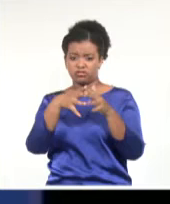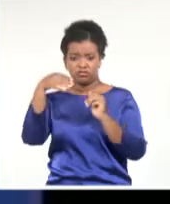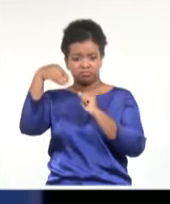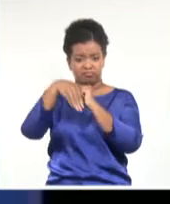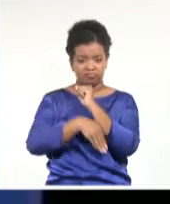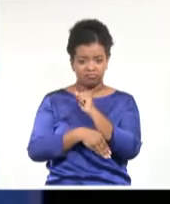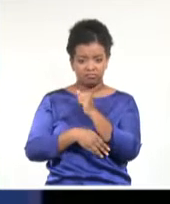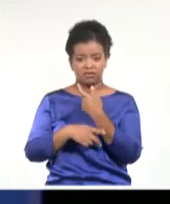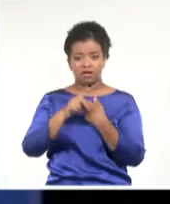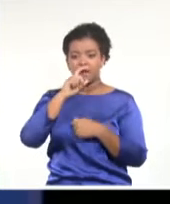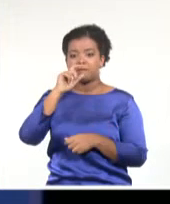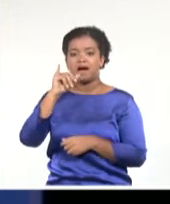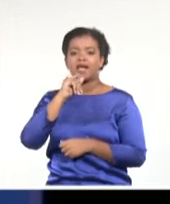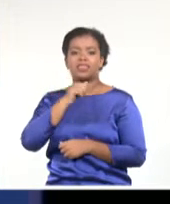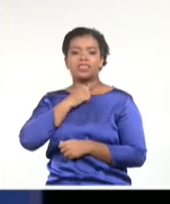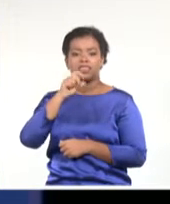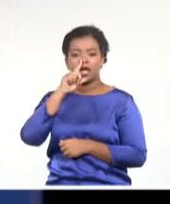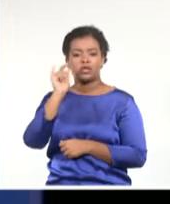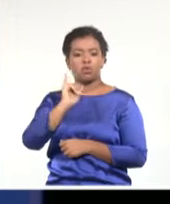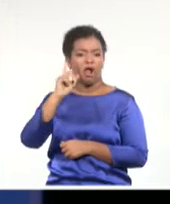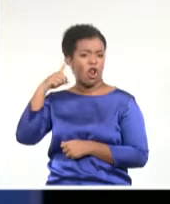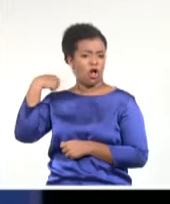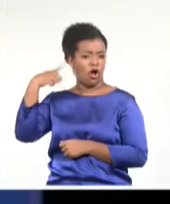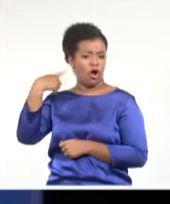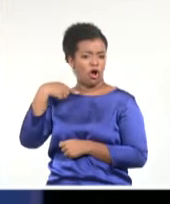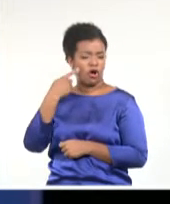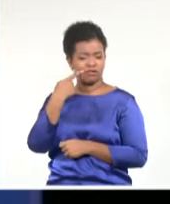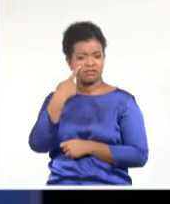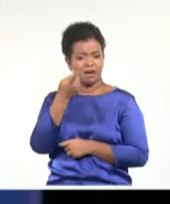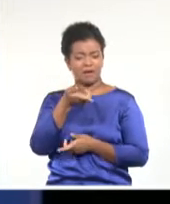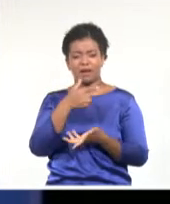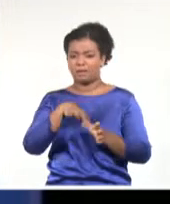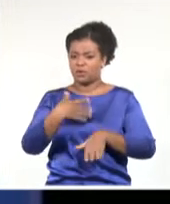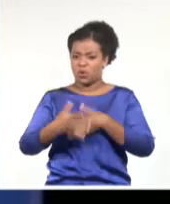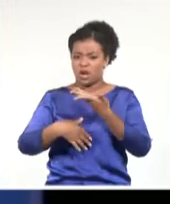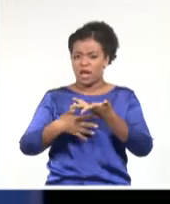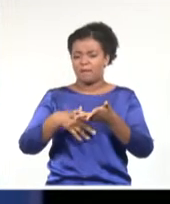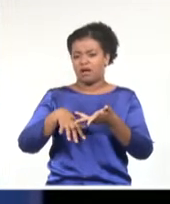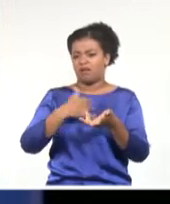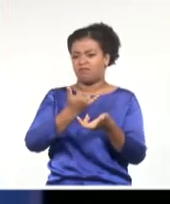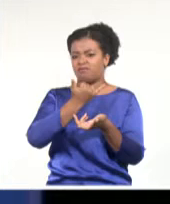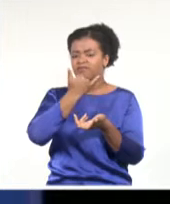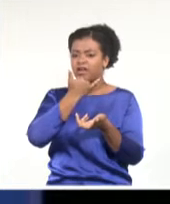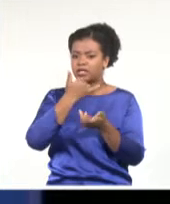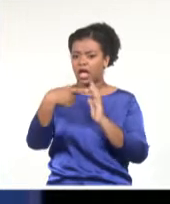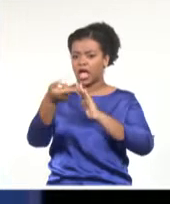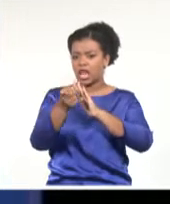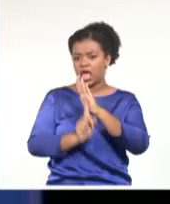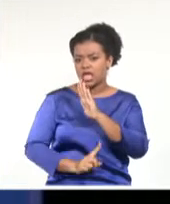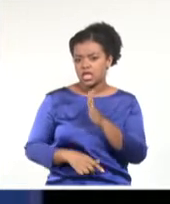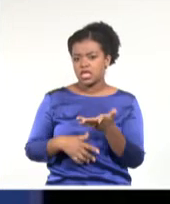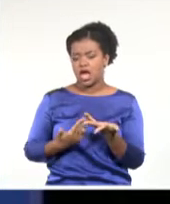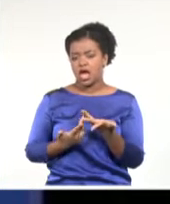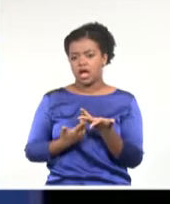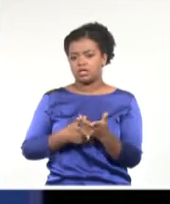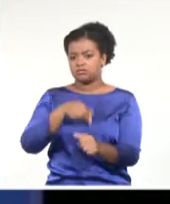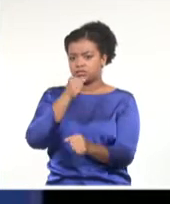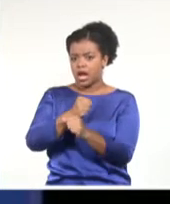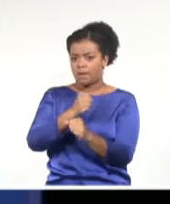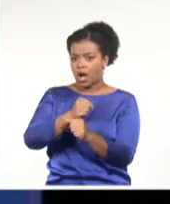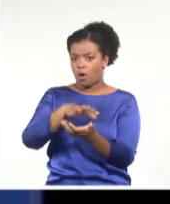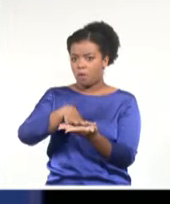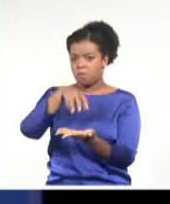Biden y los lunáticos de la extrema izquierda están haciendo la guerra a la energía en Pensilvania, aplastando los puestos de trabajo de